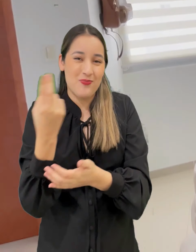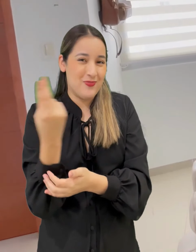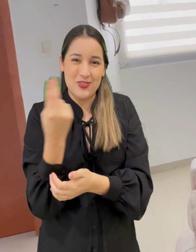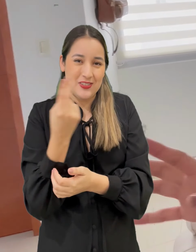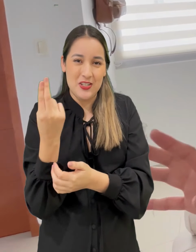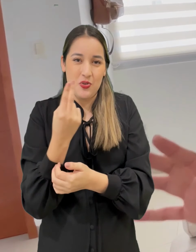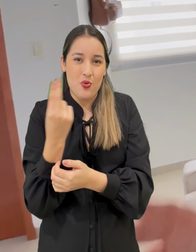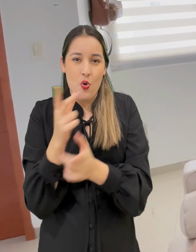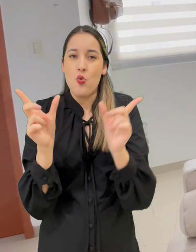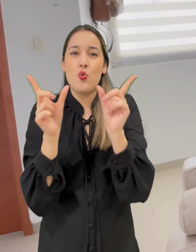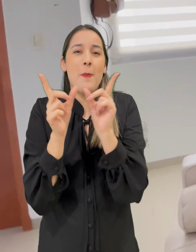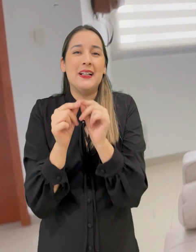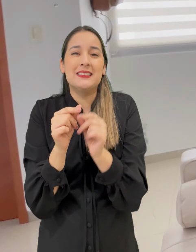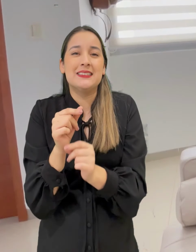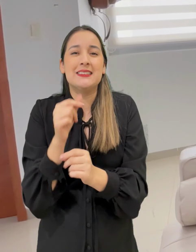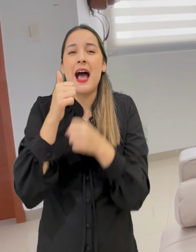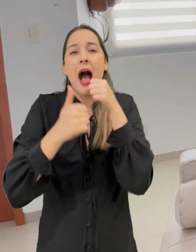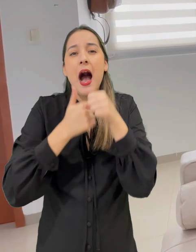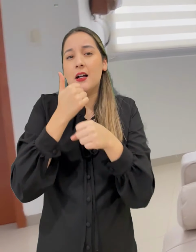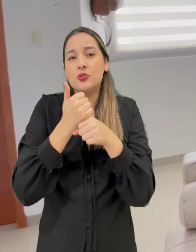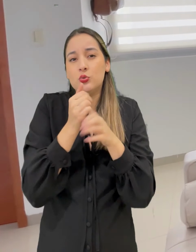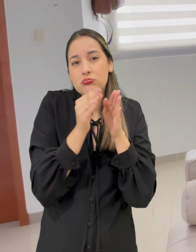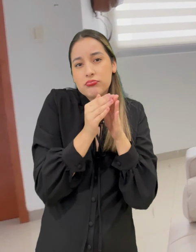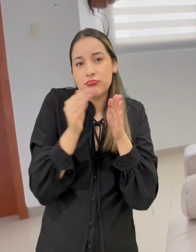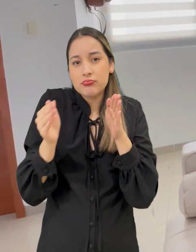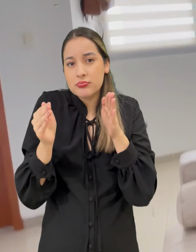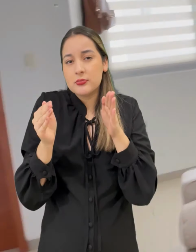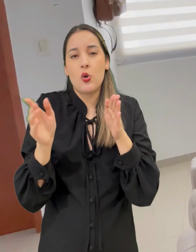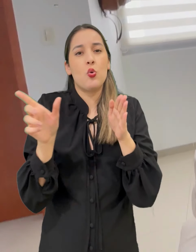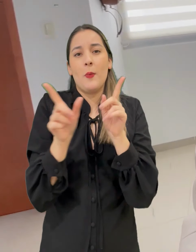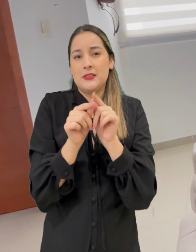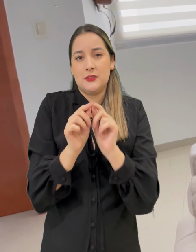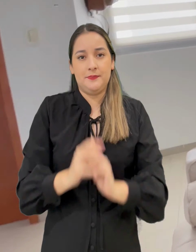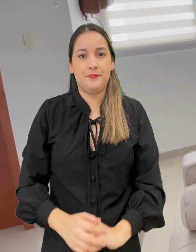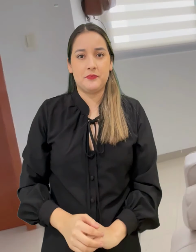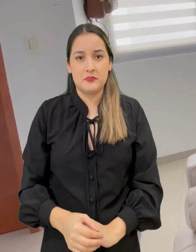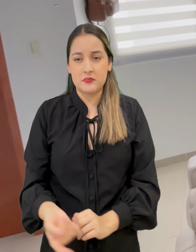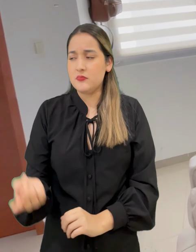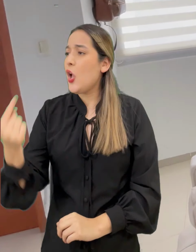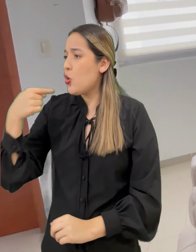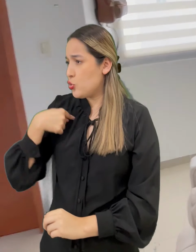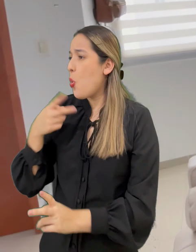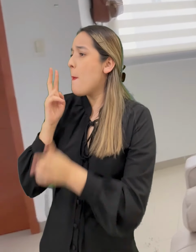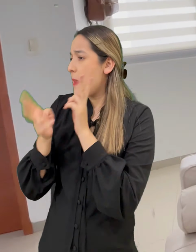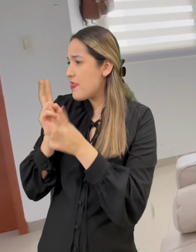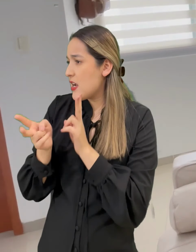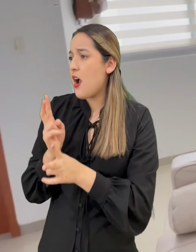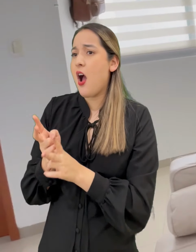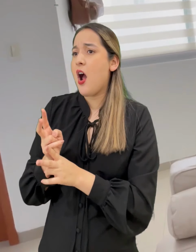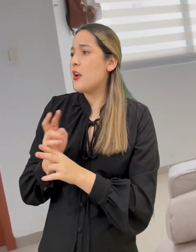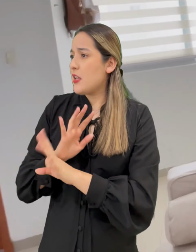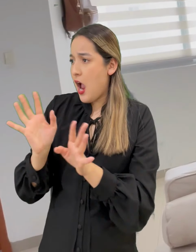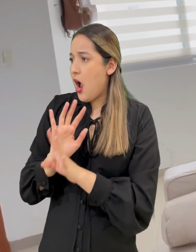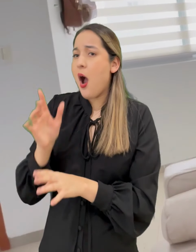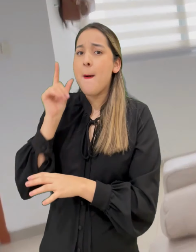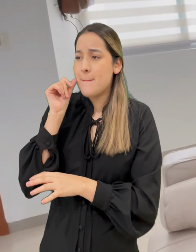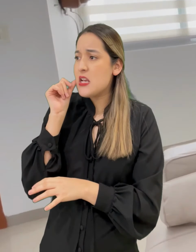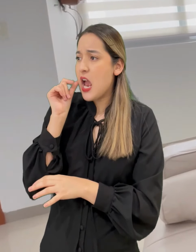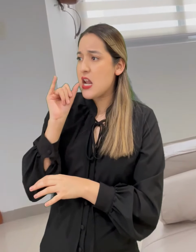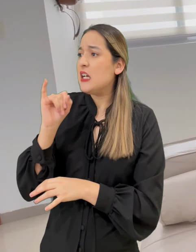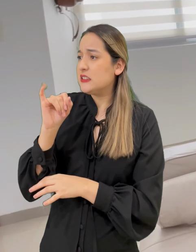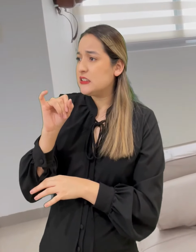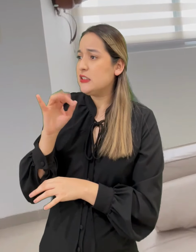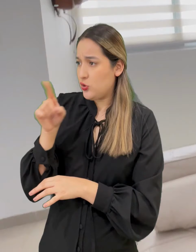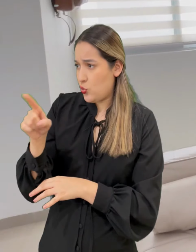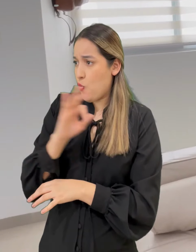regular solamente con un rango de edad entonces ya habló con el cis y mañana te lo presta